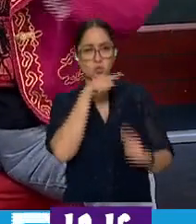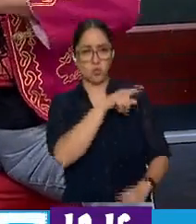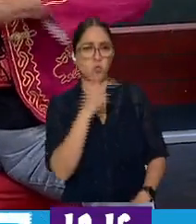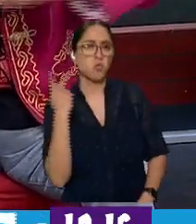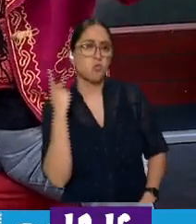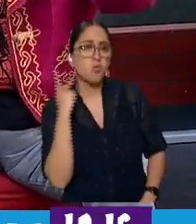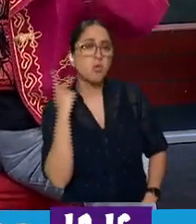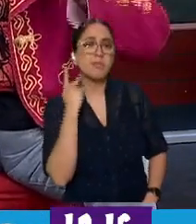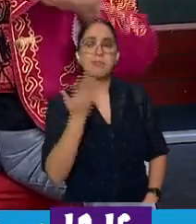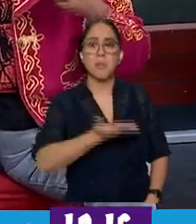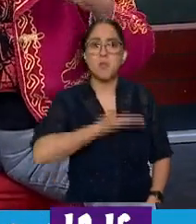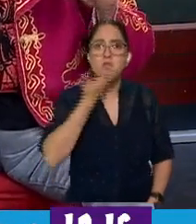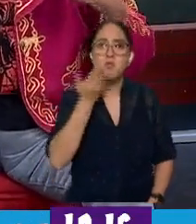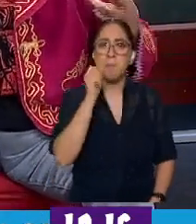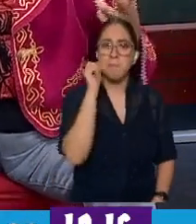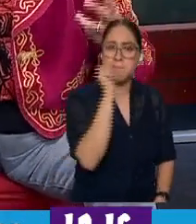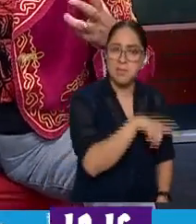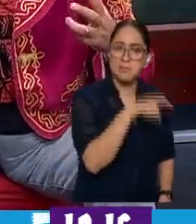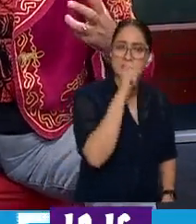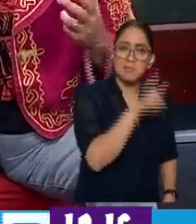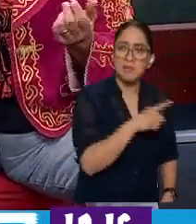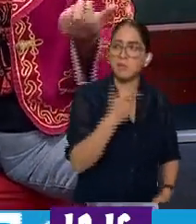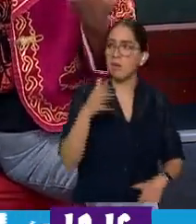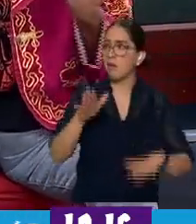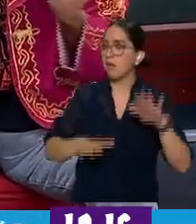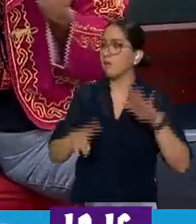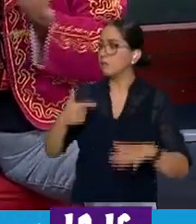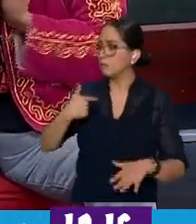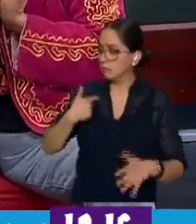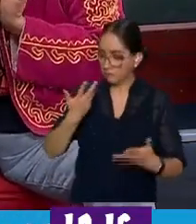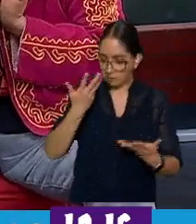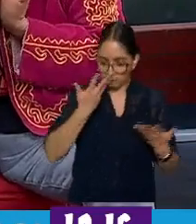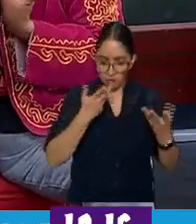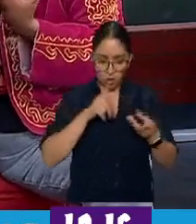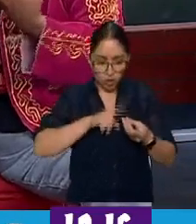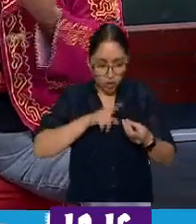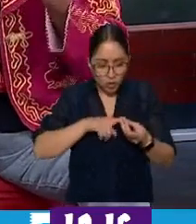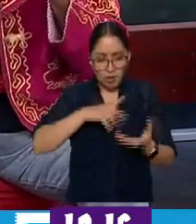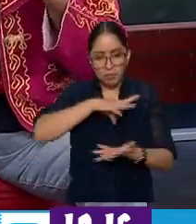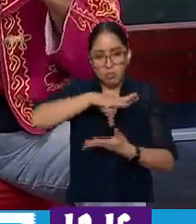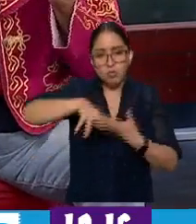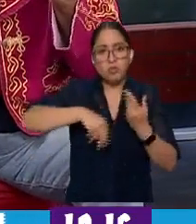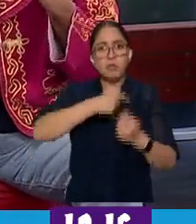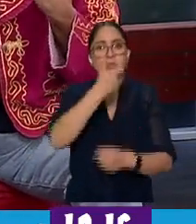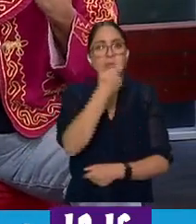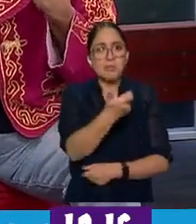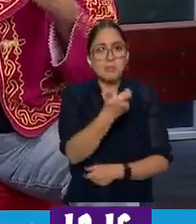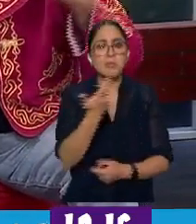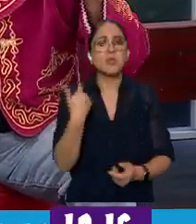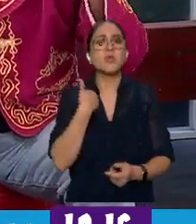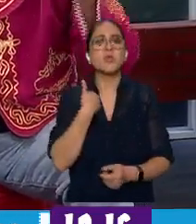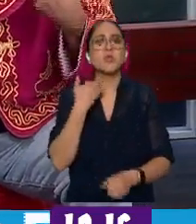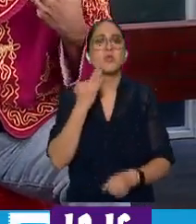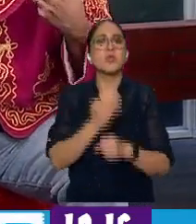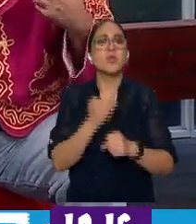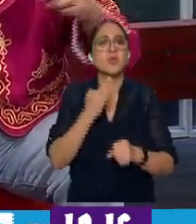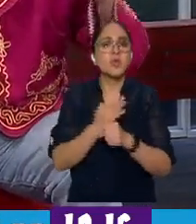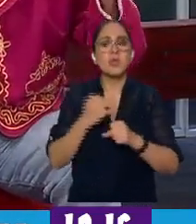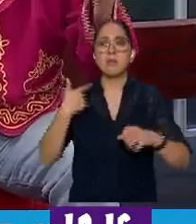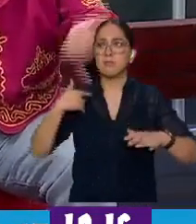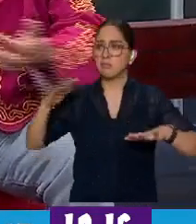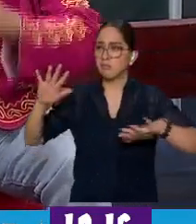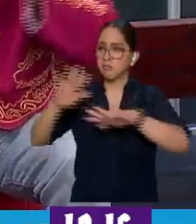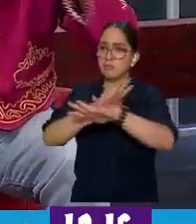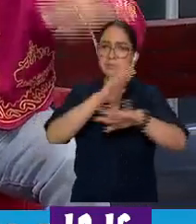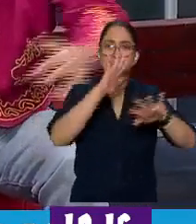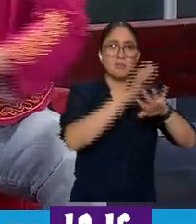era para ellos y que uno tenía que ver de dónde sacaba dinero, ¿hasta dónde culturalmente nos predisponemos a